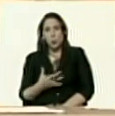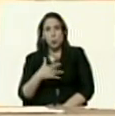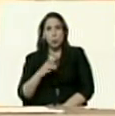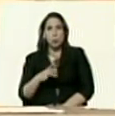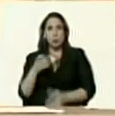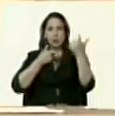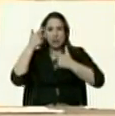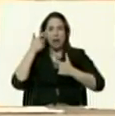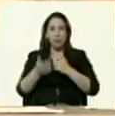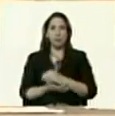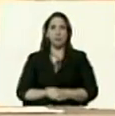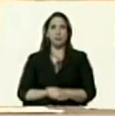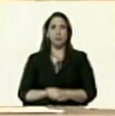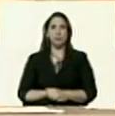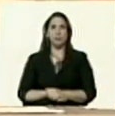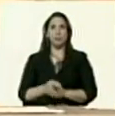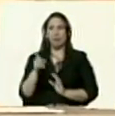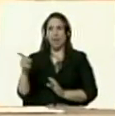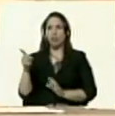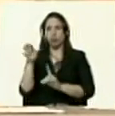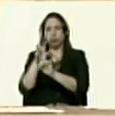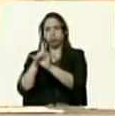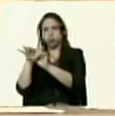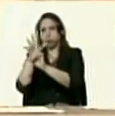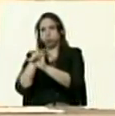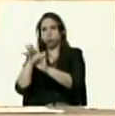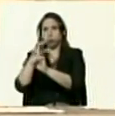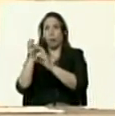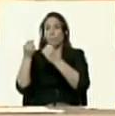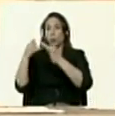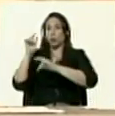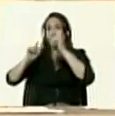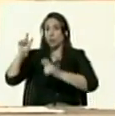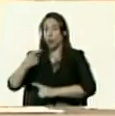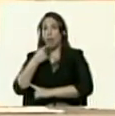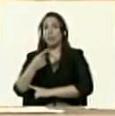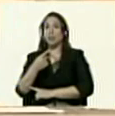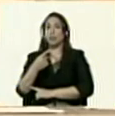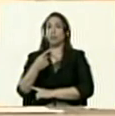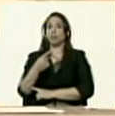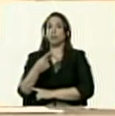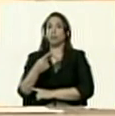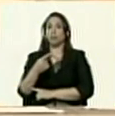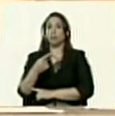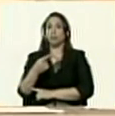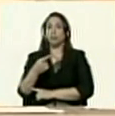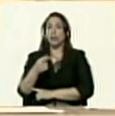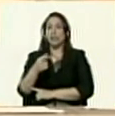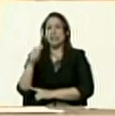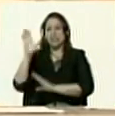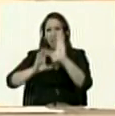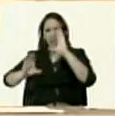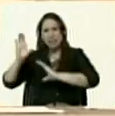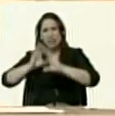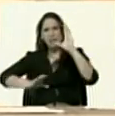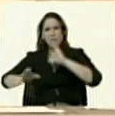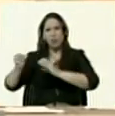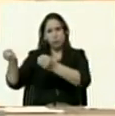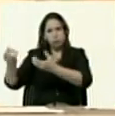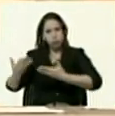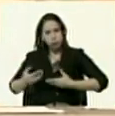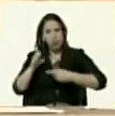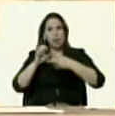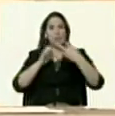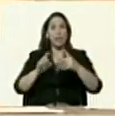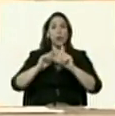Chávez fue parte de una conspiración. Mucha gente lo afirma. Y hay científicos que nos han hecho llegar a nosotros elementos para